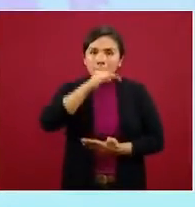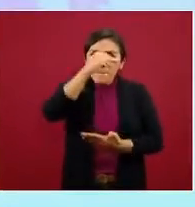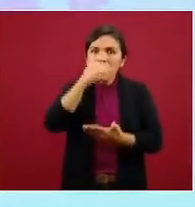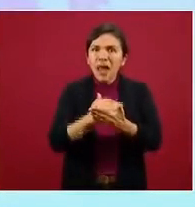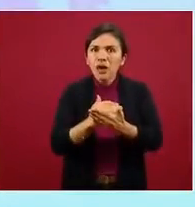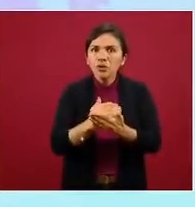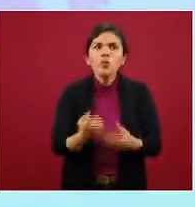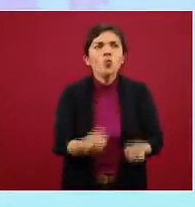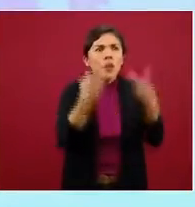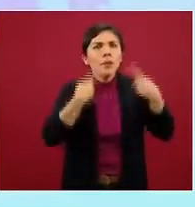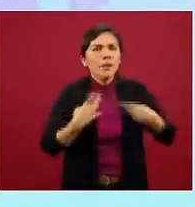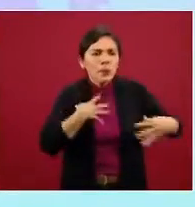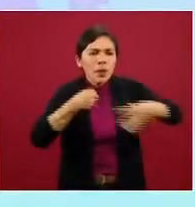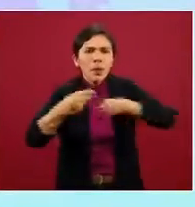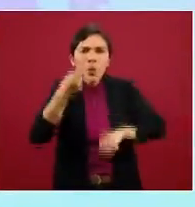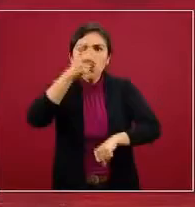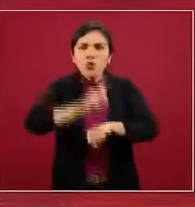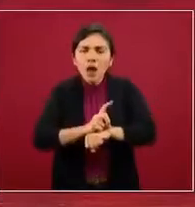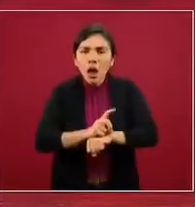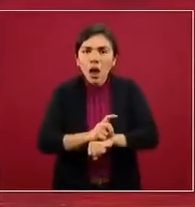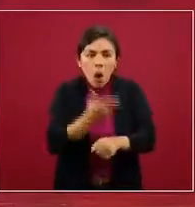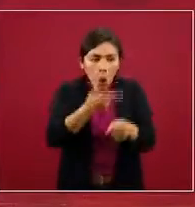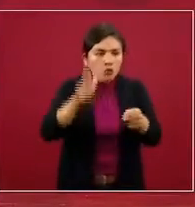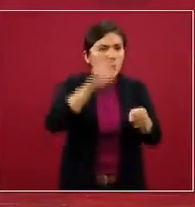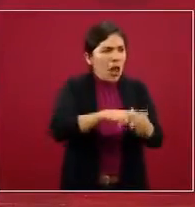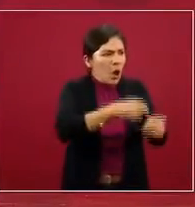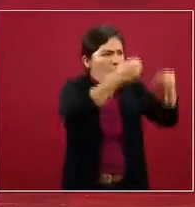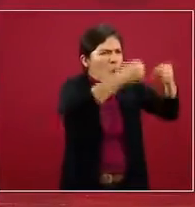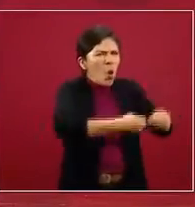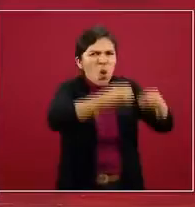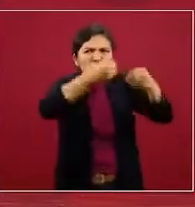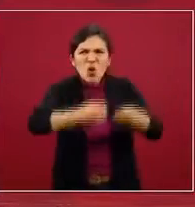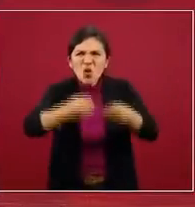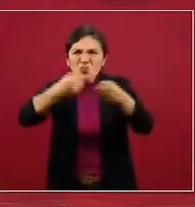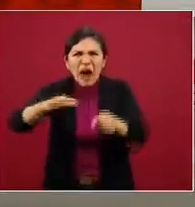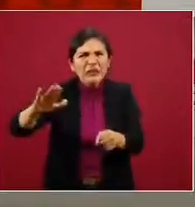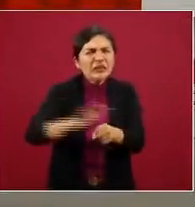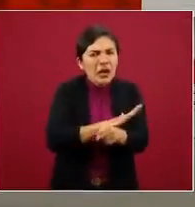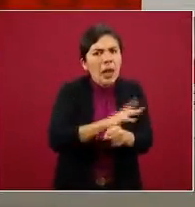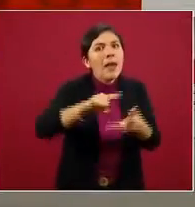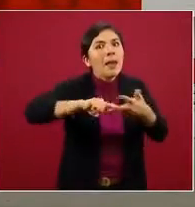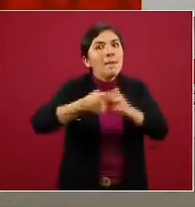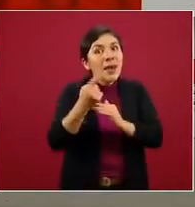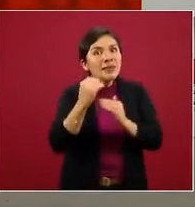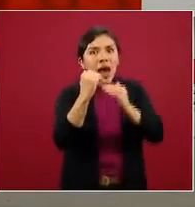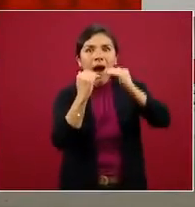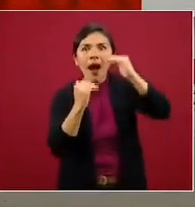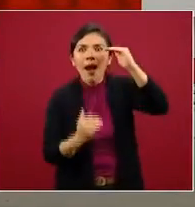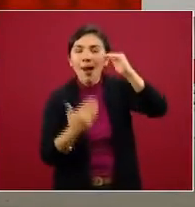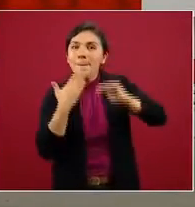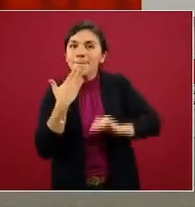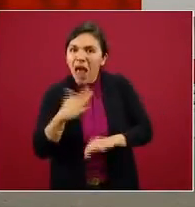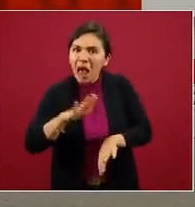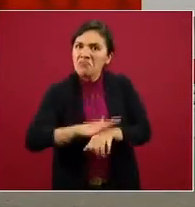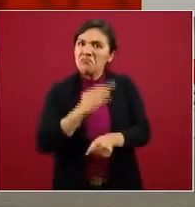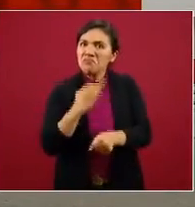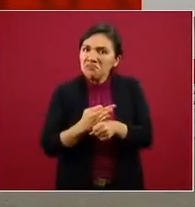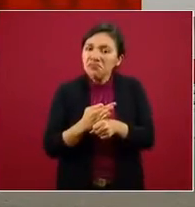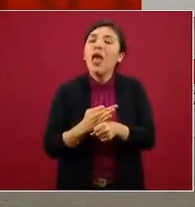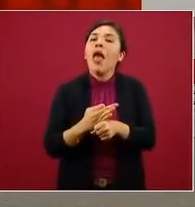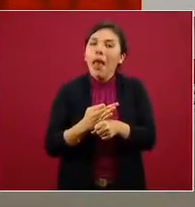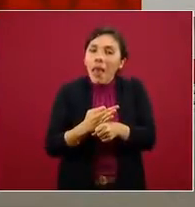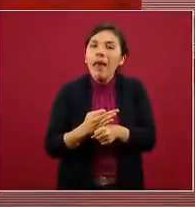número de casos diarios, una ocupación hospitalaria que empieza a ser suficiente,